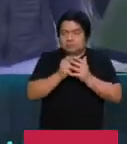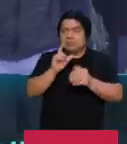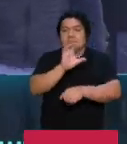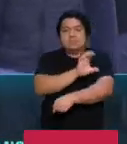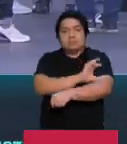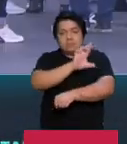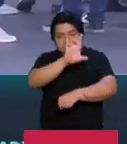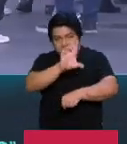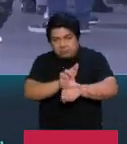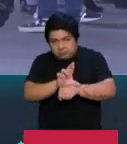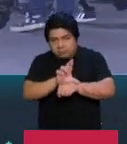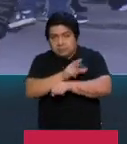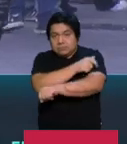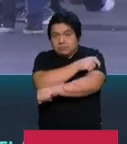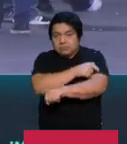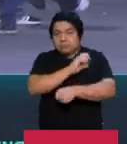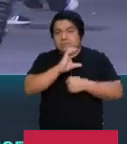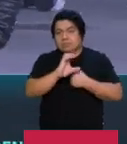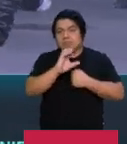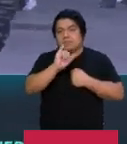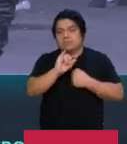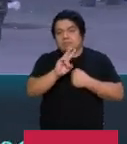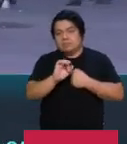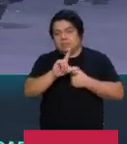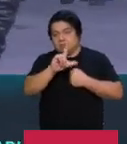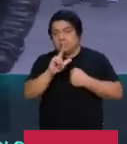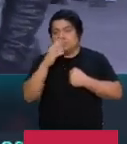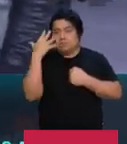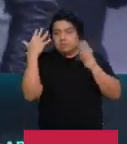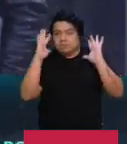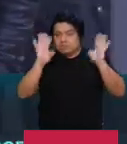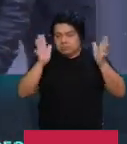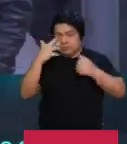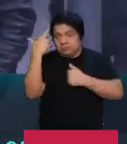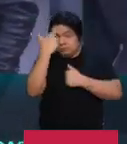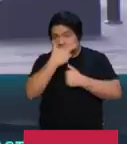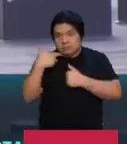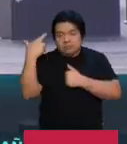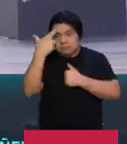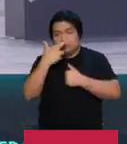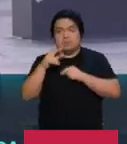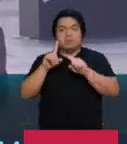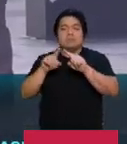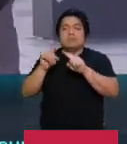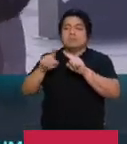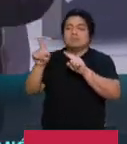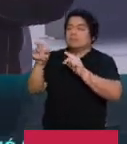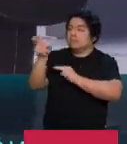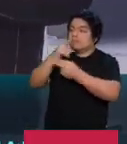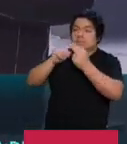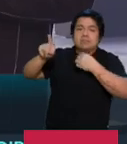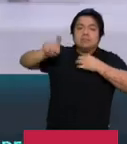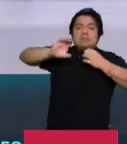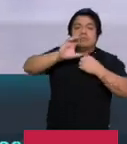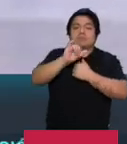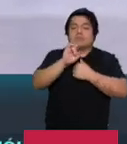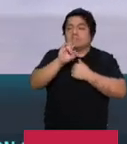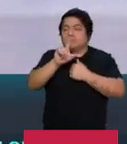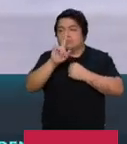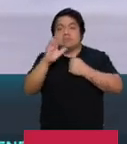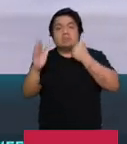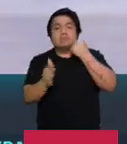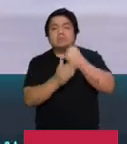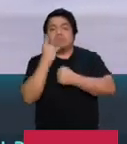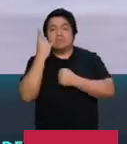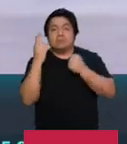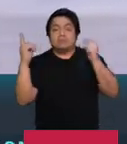Nacional de Protección Civil continúa con el monitoreo y la comunicación con las unidades estatales de protección civil, esto ante el